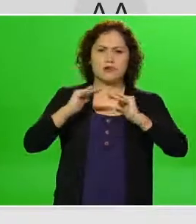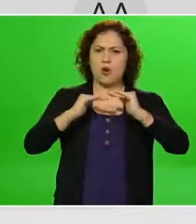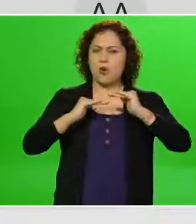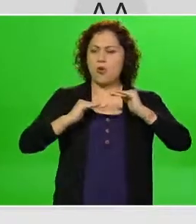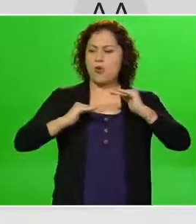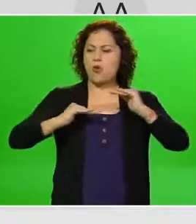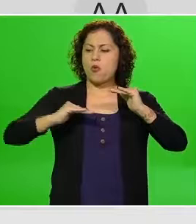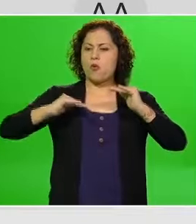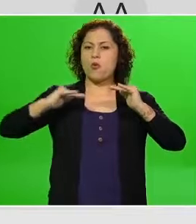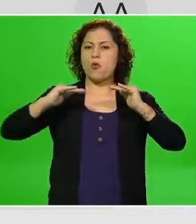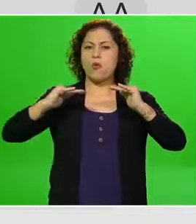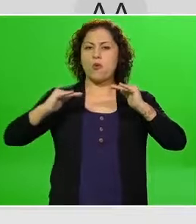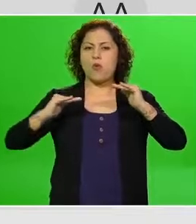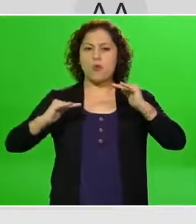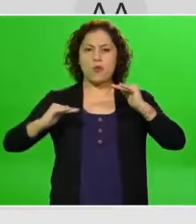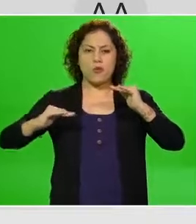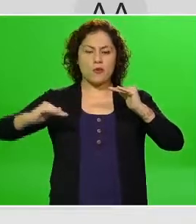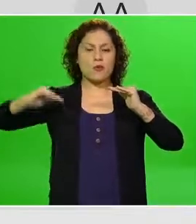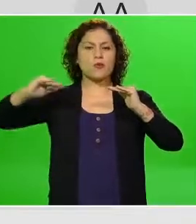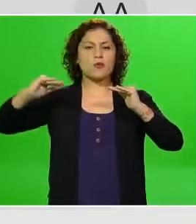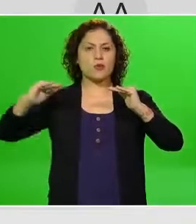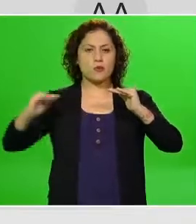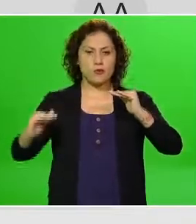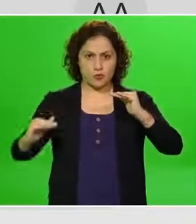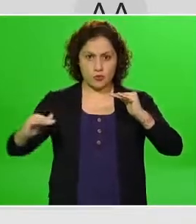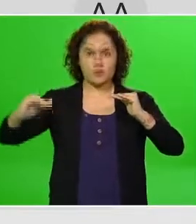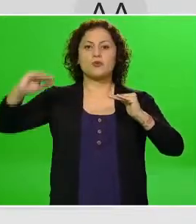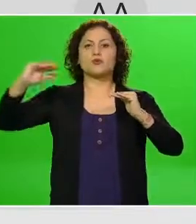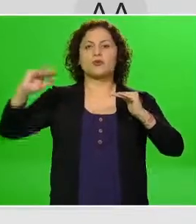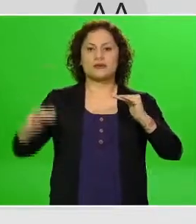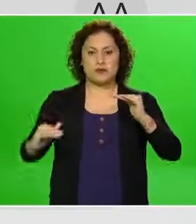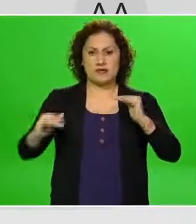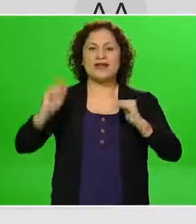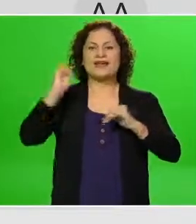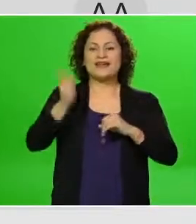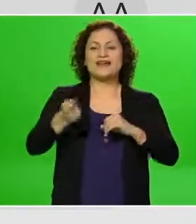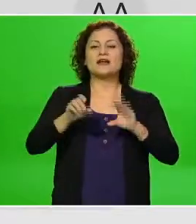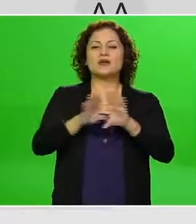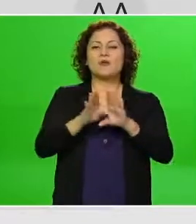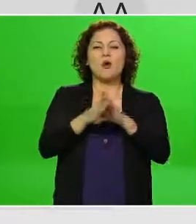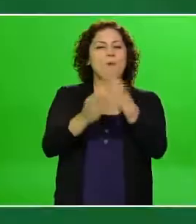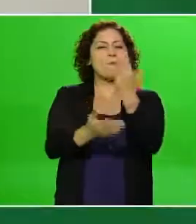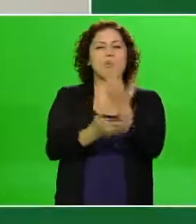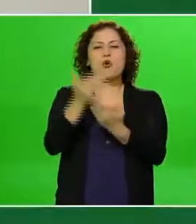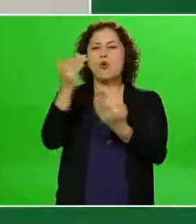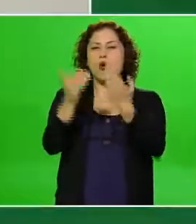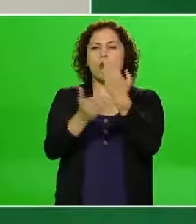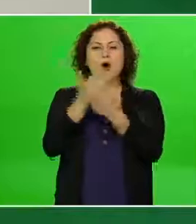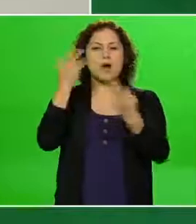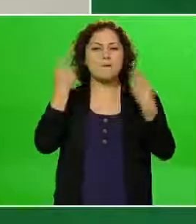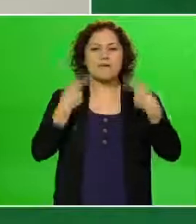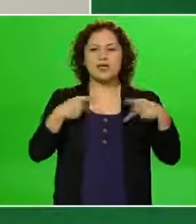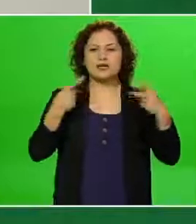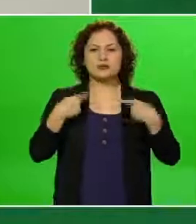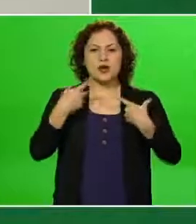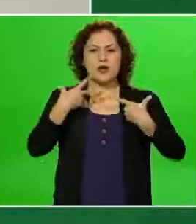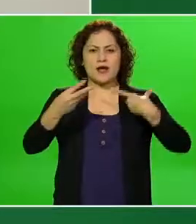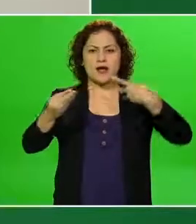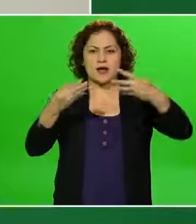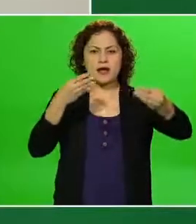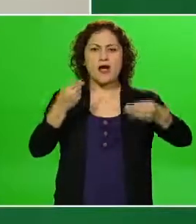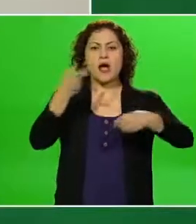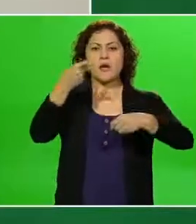tiene un comportamiento ondulante y además en este caso basal, es decir, con pocos casos, con poca magnitud, los cambios